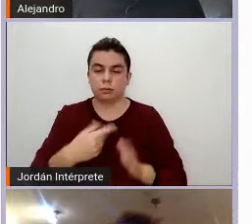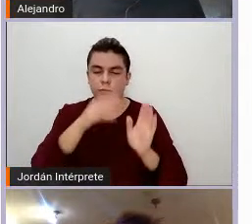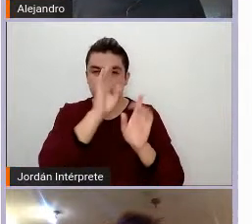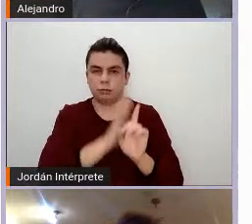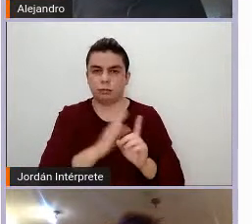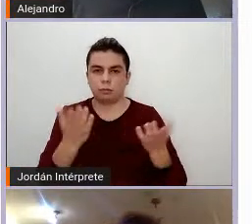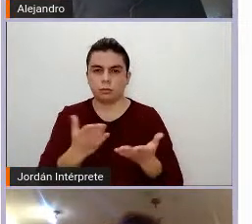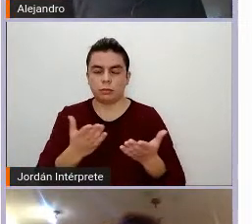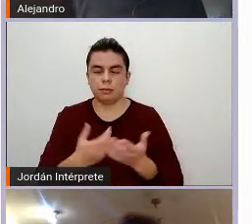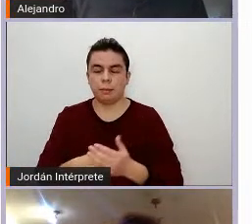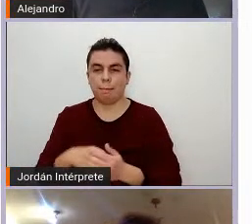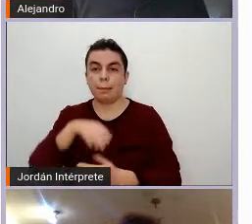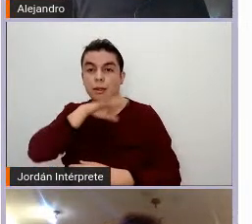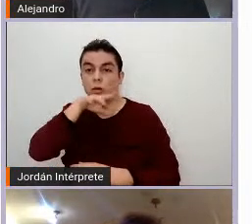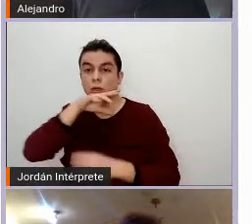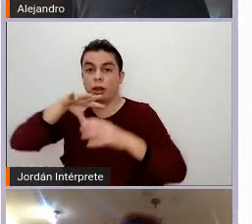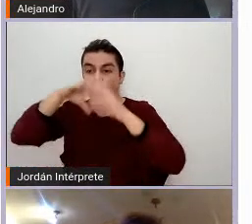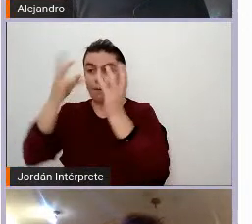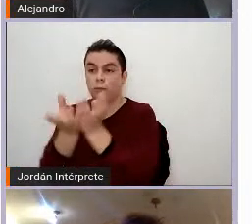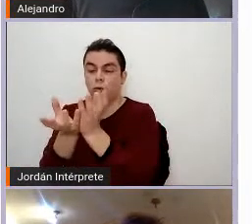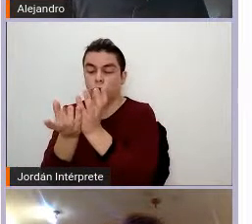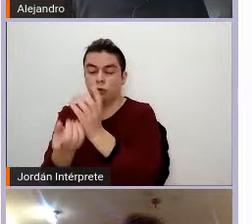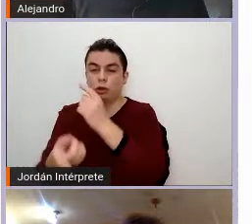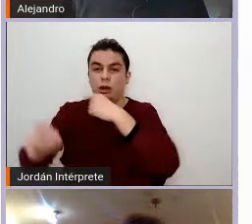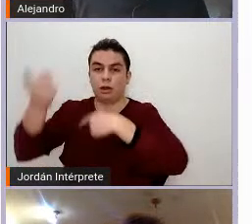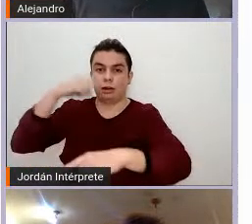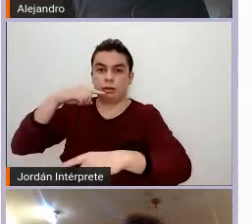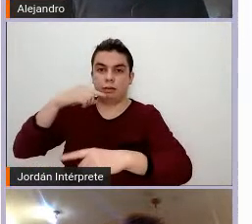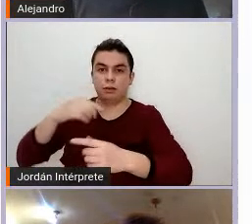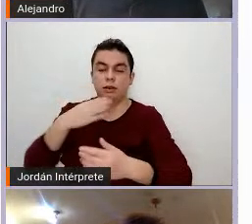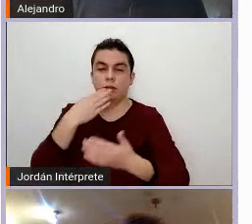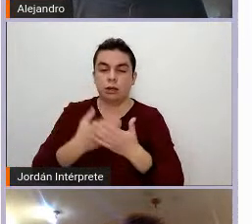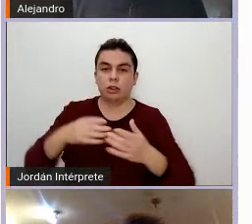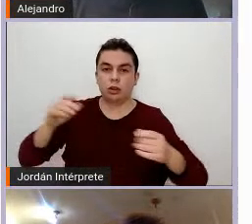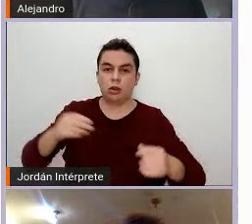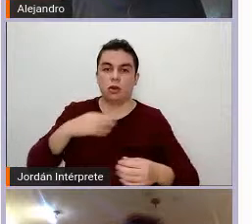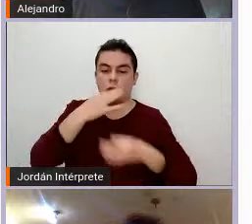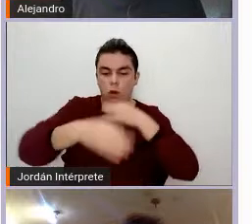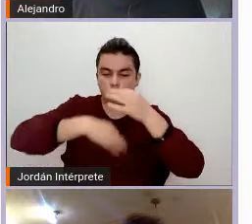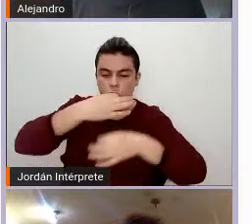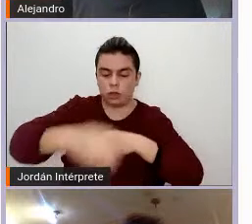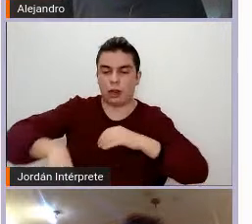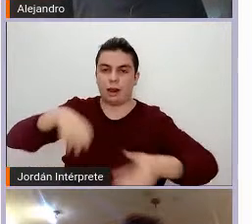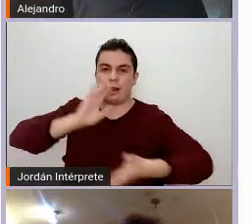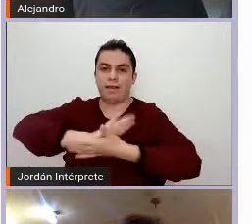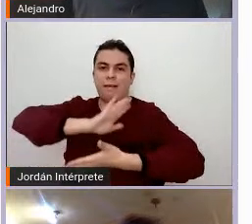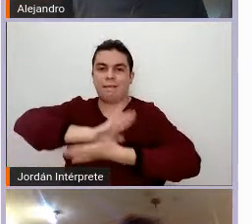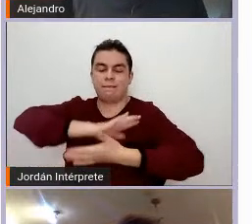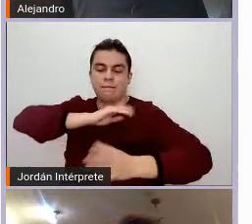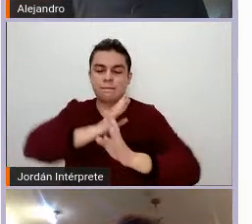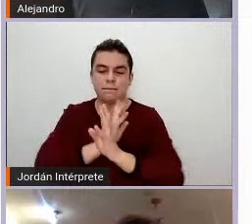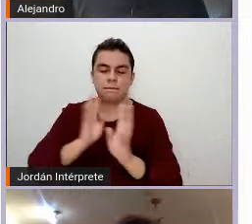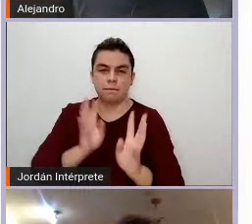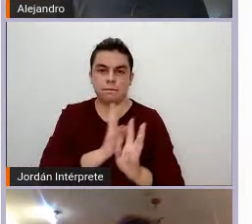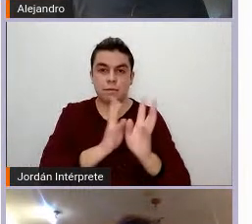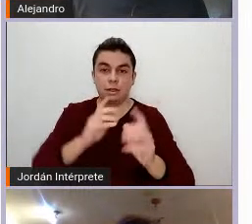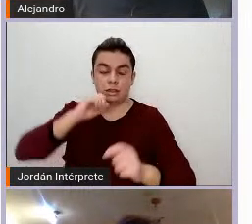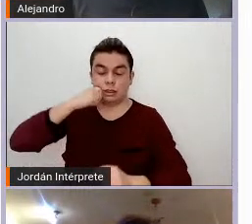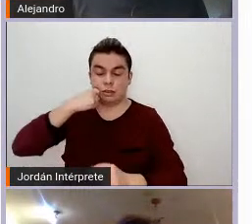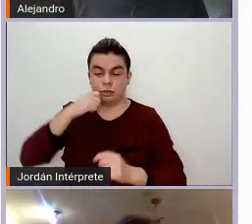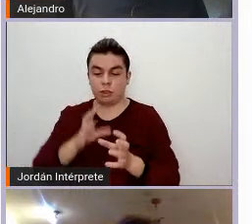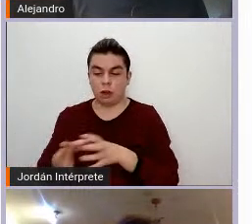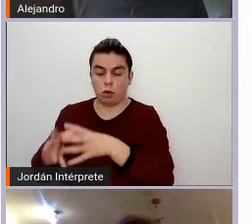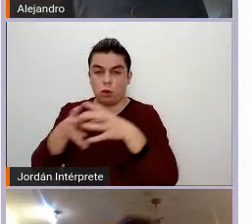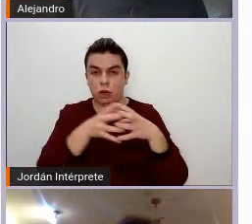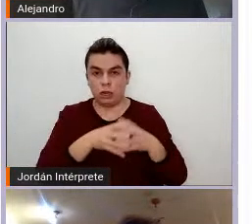mundo al revés que se producía en los relatos carnavalescos, los cuales daban forma a una colectividad organizada que